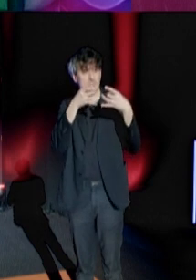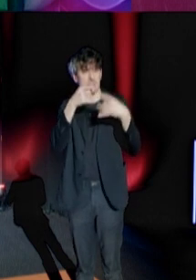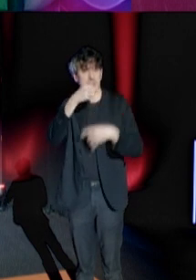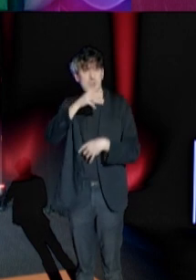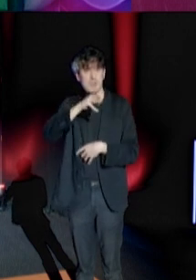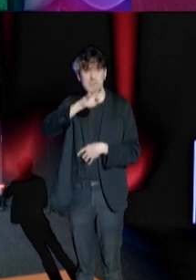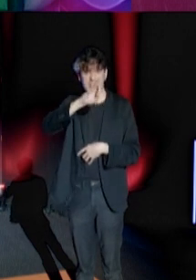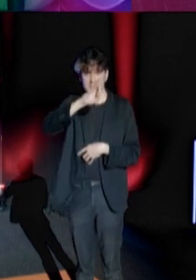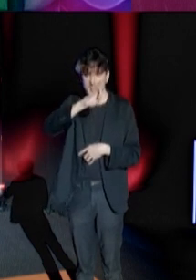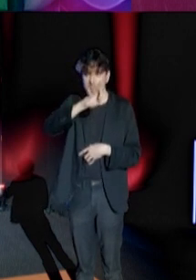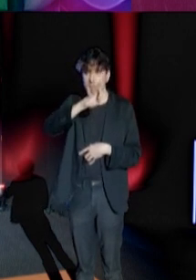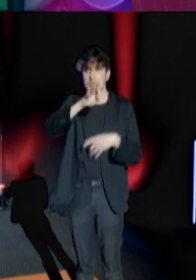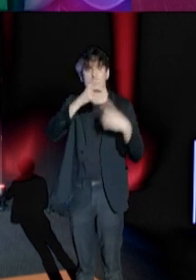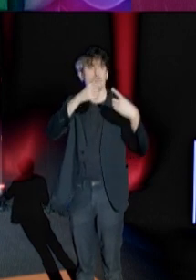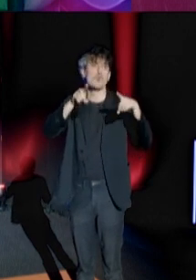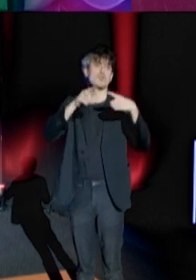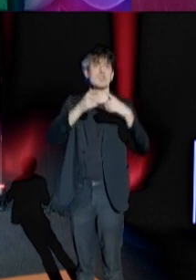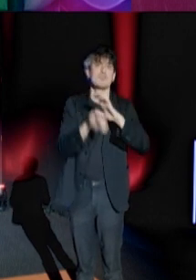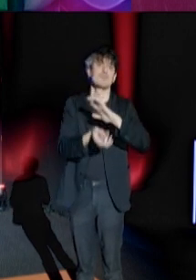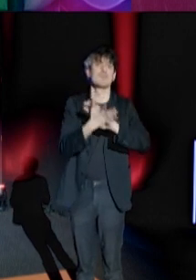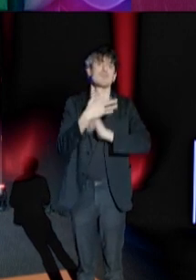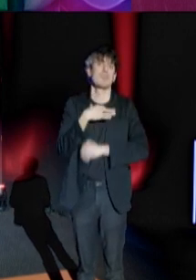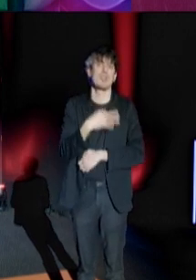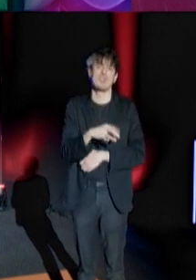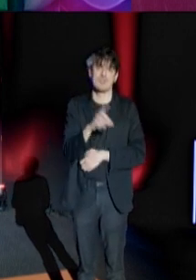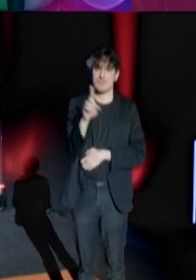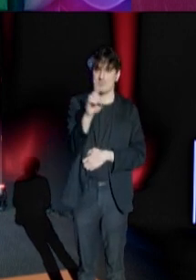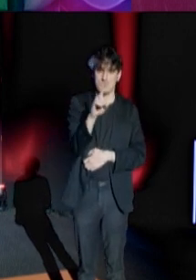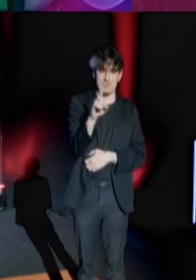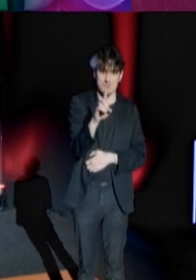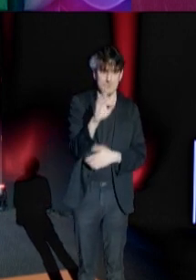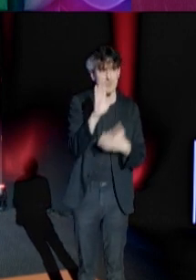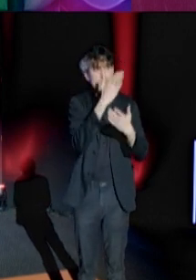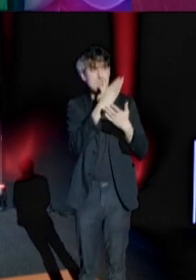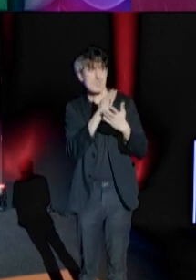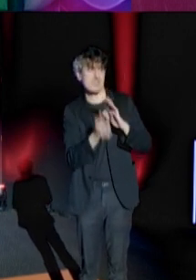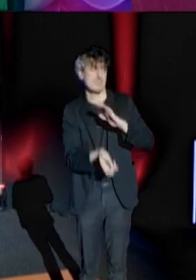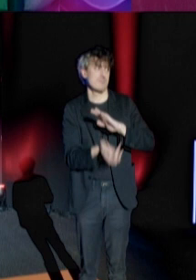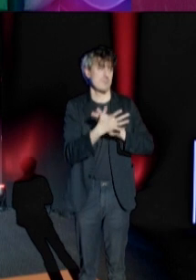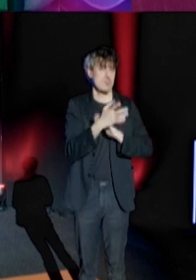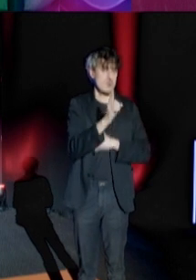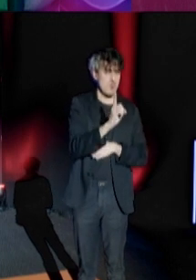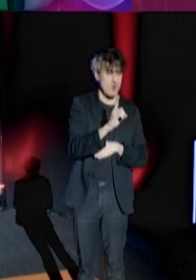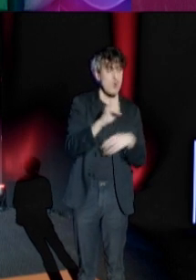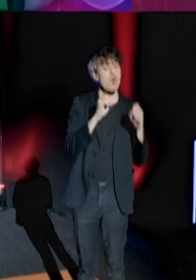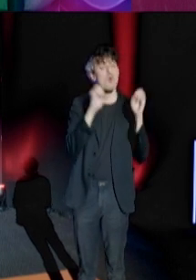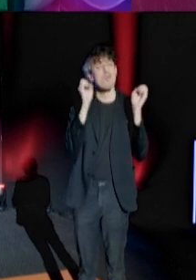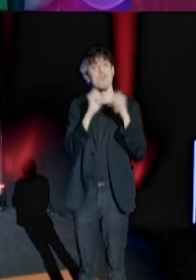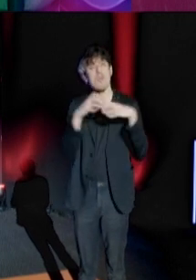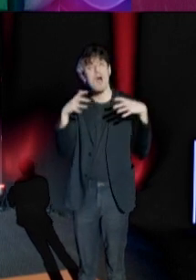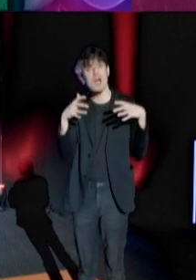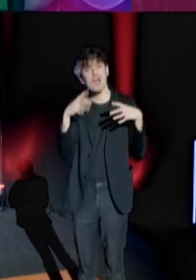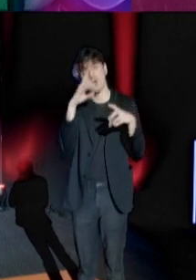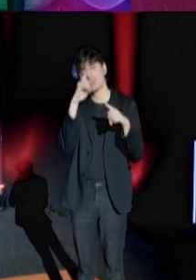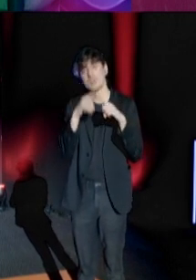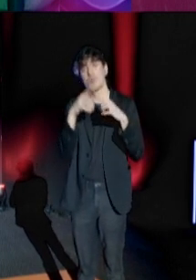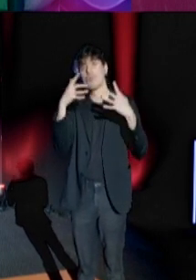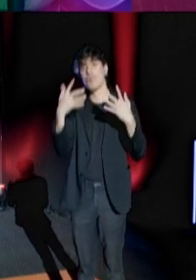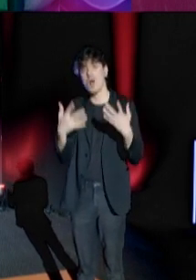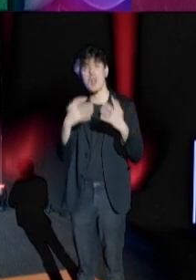etcétera etcétera no Esa no es la idea la magia es precisamente integrarlo con los datos integrarlo con las